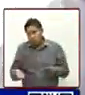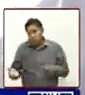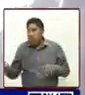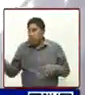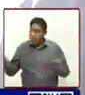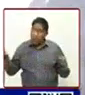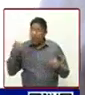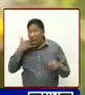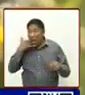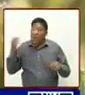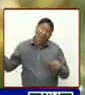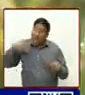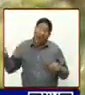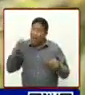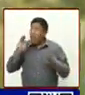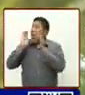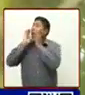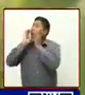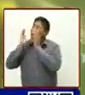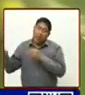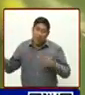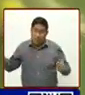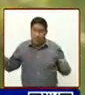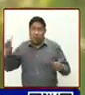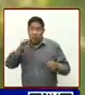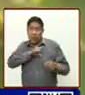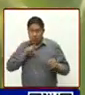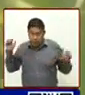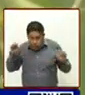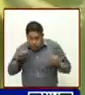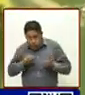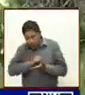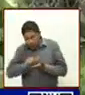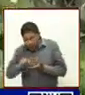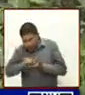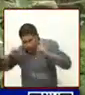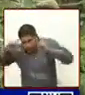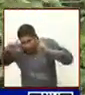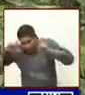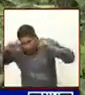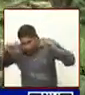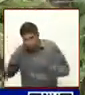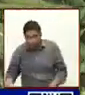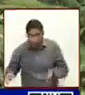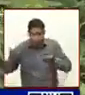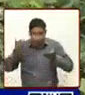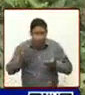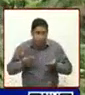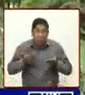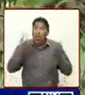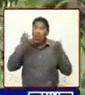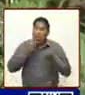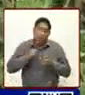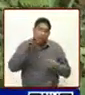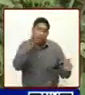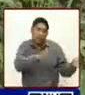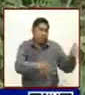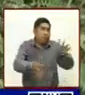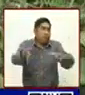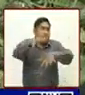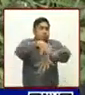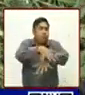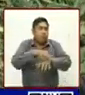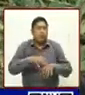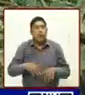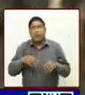los efectivos policiales, han hecho el levantamiento del cuerpo. Lo que pretendió era esconderla. Exactamente, ¿no?